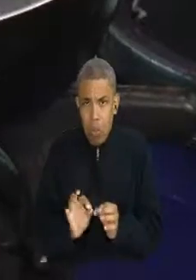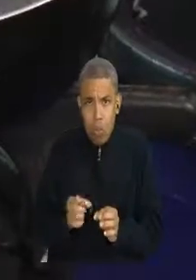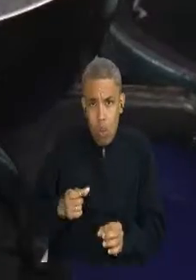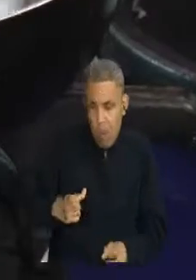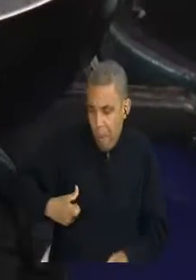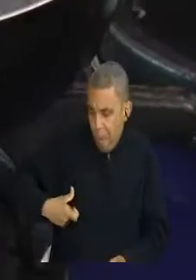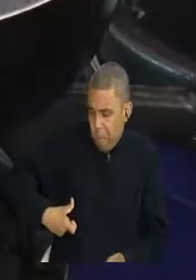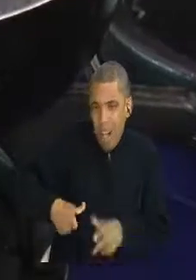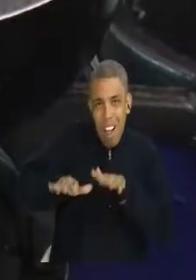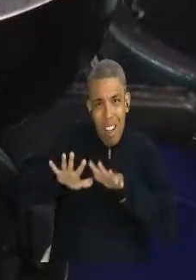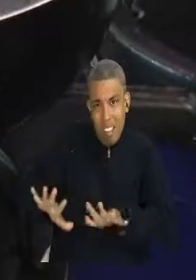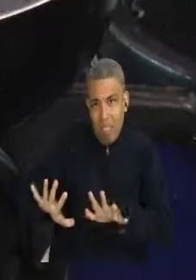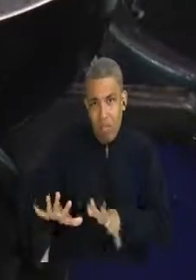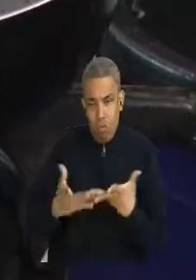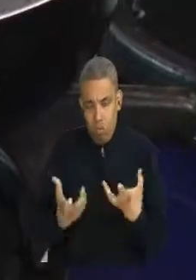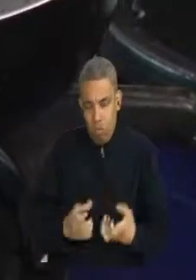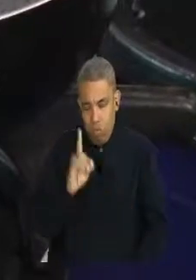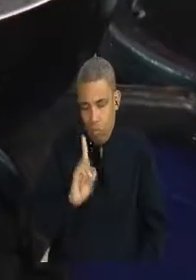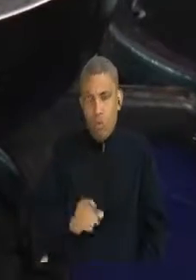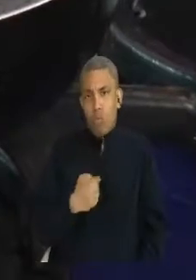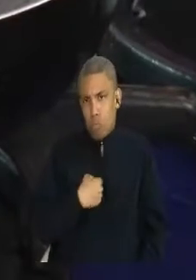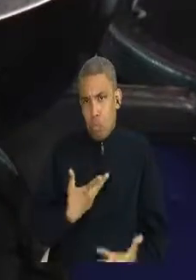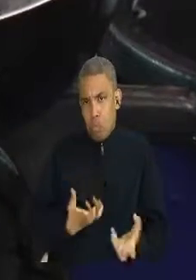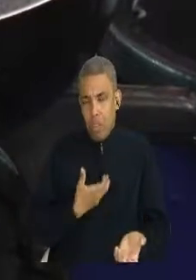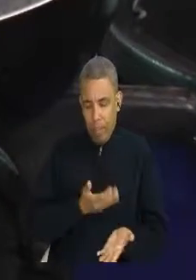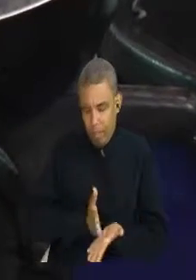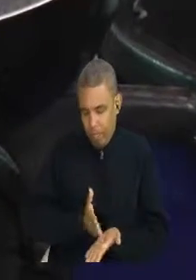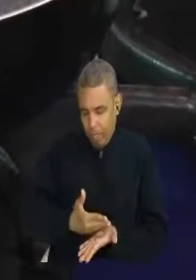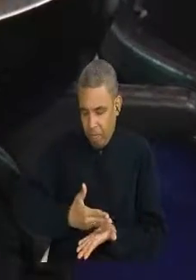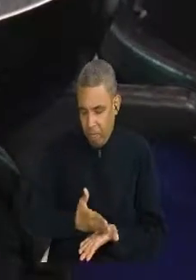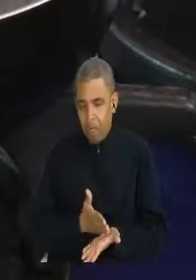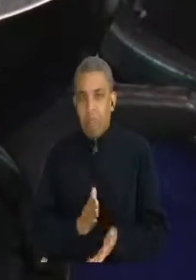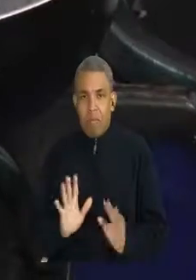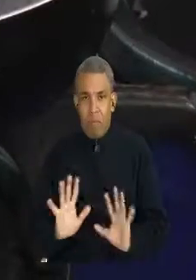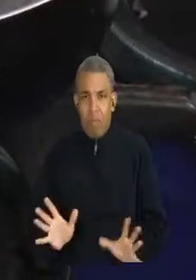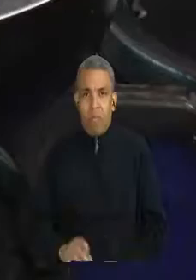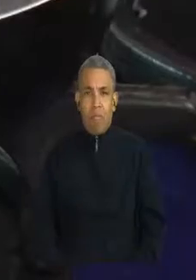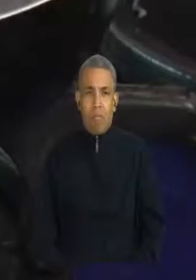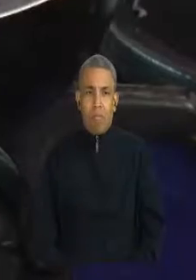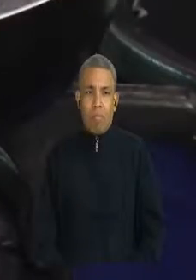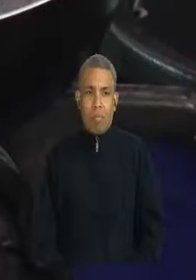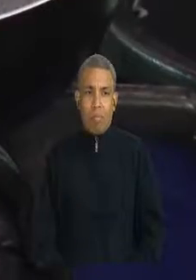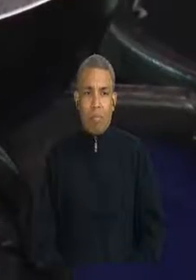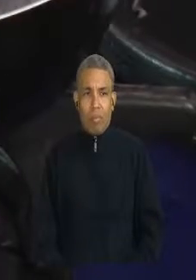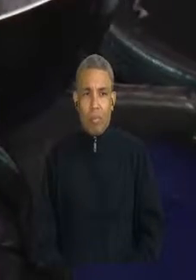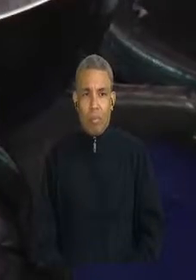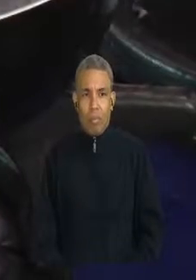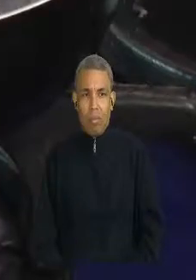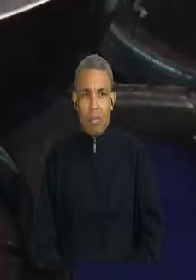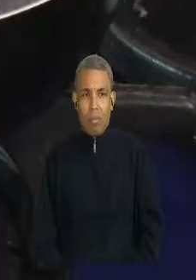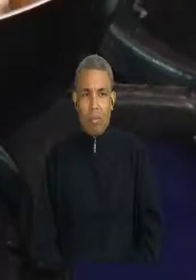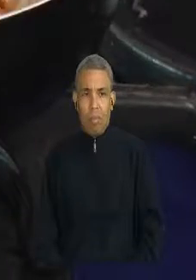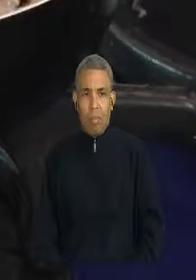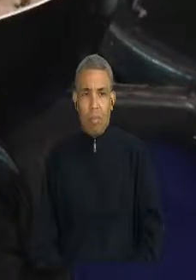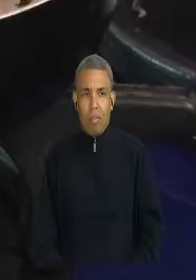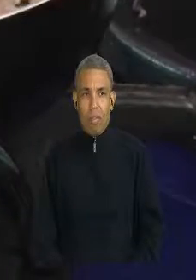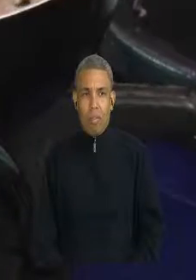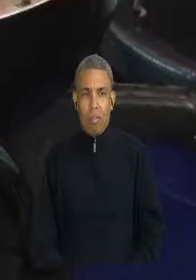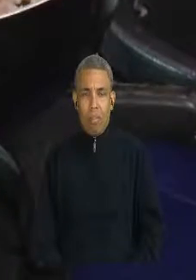deseen en casa. Yo lo voy a hacer en trocitos porque ya nuestro aguacate iba en trocitos, nuestra cebolla iba en trocitos,